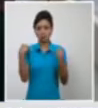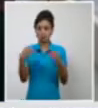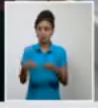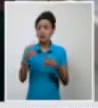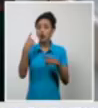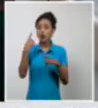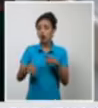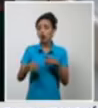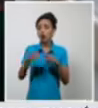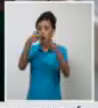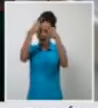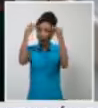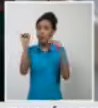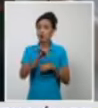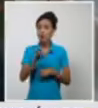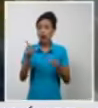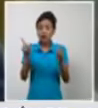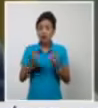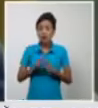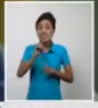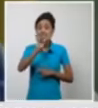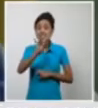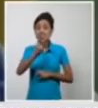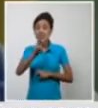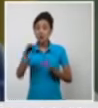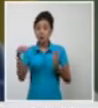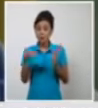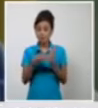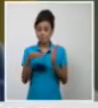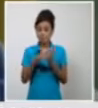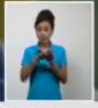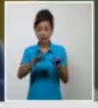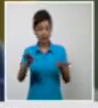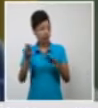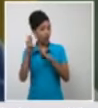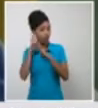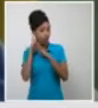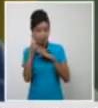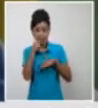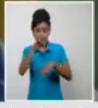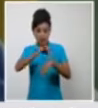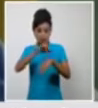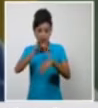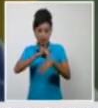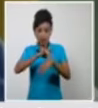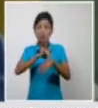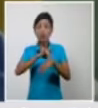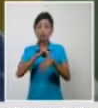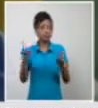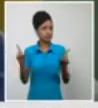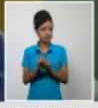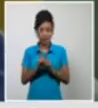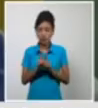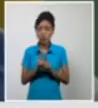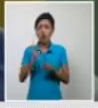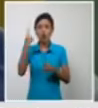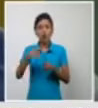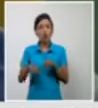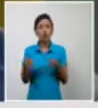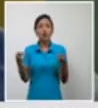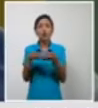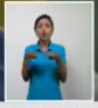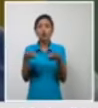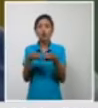y redujo de 72 mil las camas en el país y cerró decenas de pequeños hospitales.